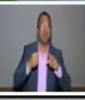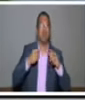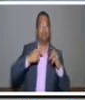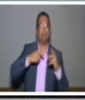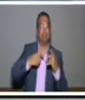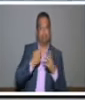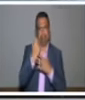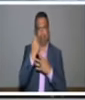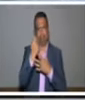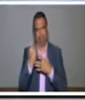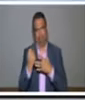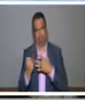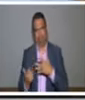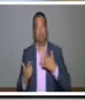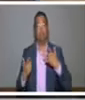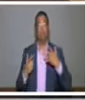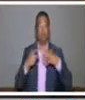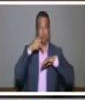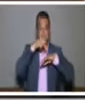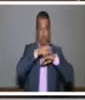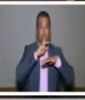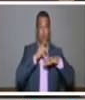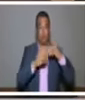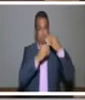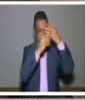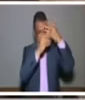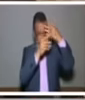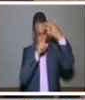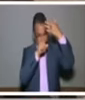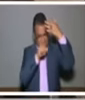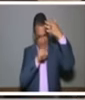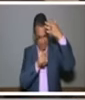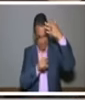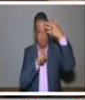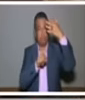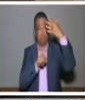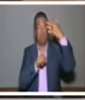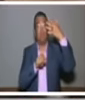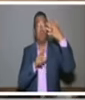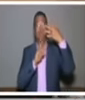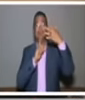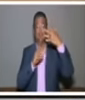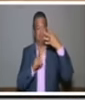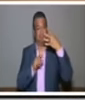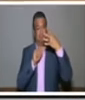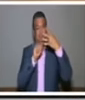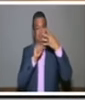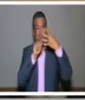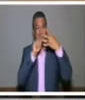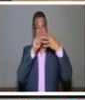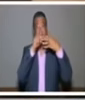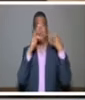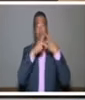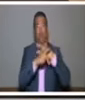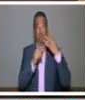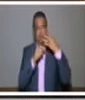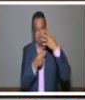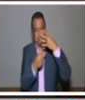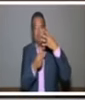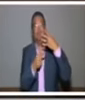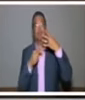ubica en los peores países en el último pruebas internacionales PISA. Solamente 4 países salieron peor que Puerto Rico. Estos resultados son